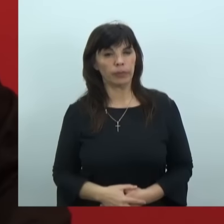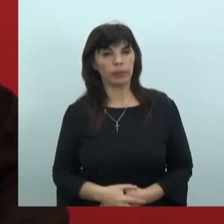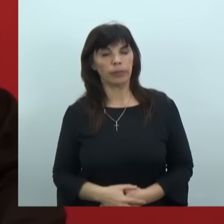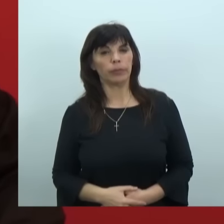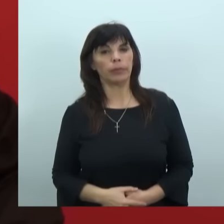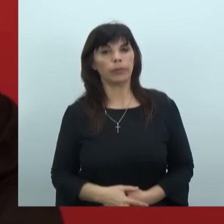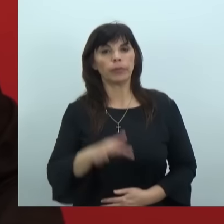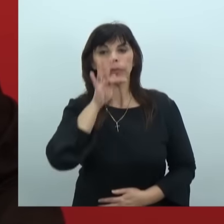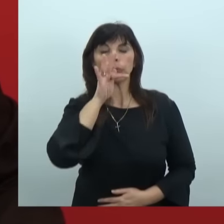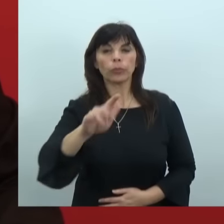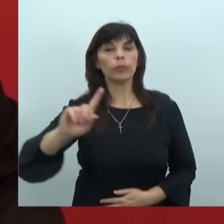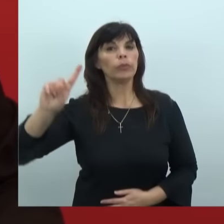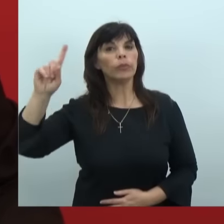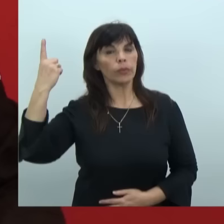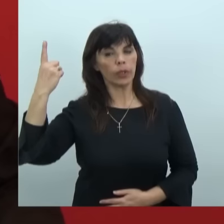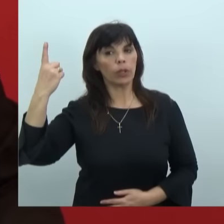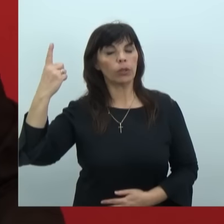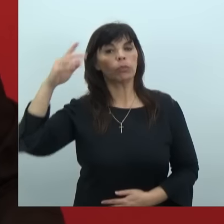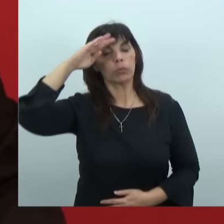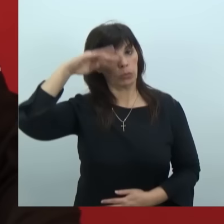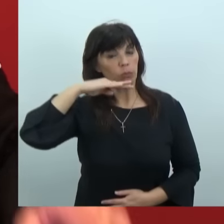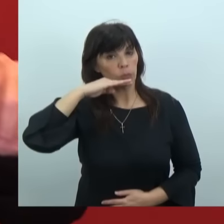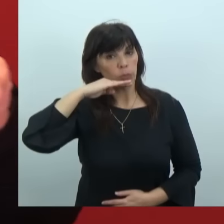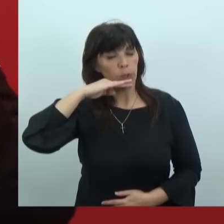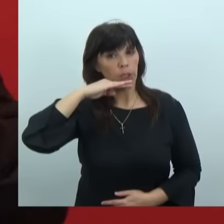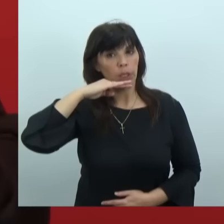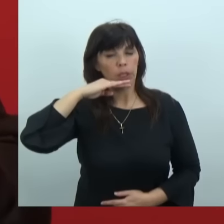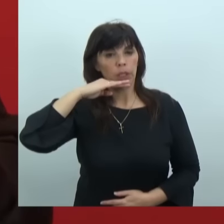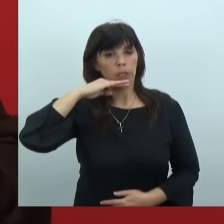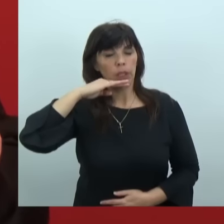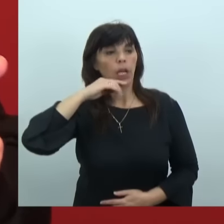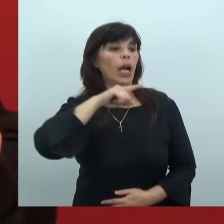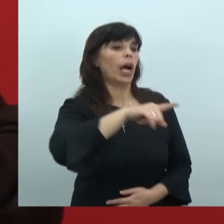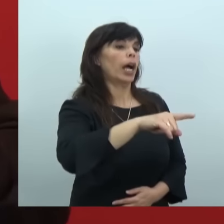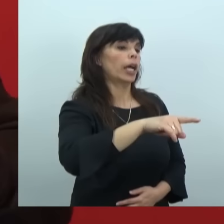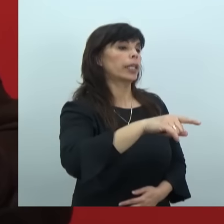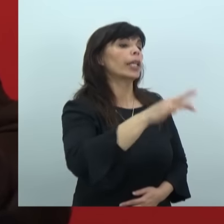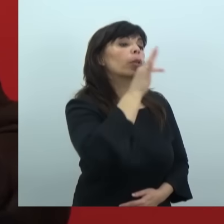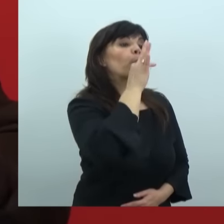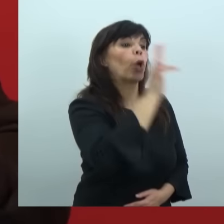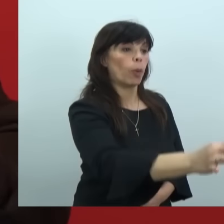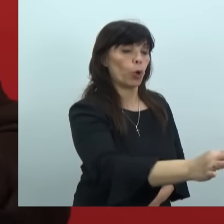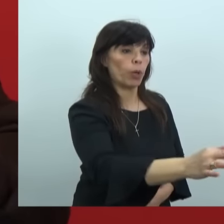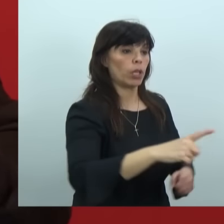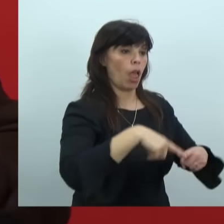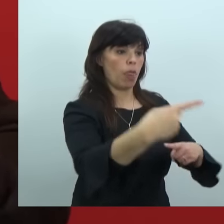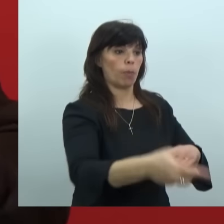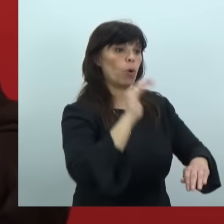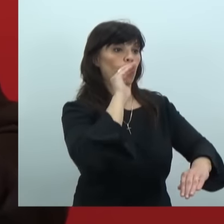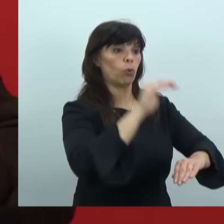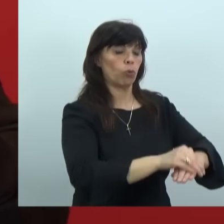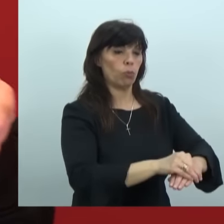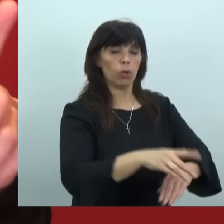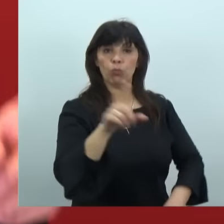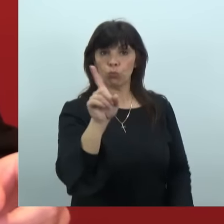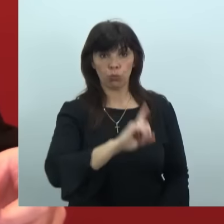La promesa de Dios, el Padre, no es que Él te promete algo para cumplirlo. No, no, no.